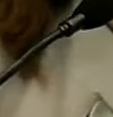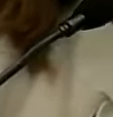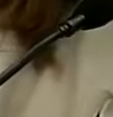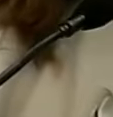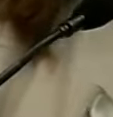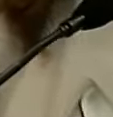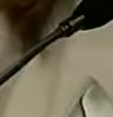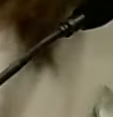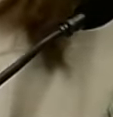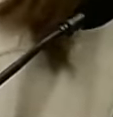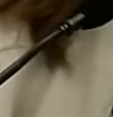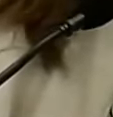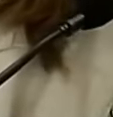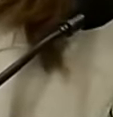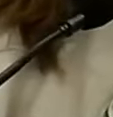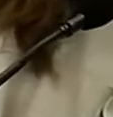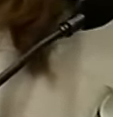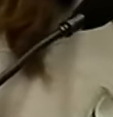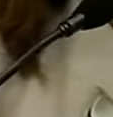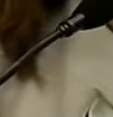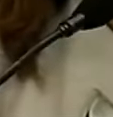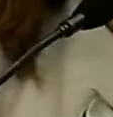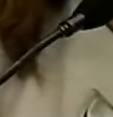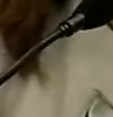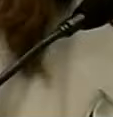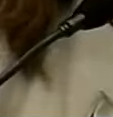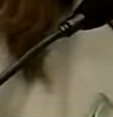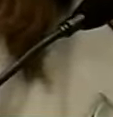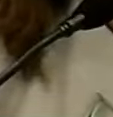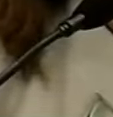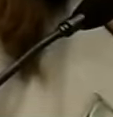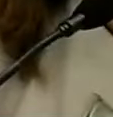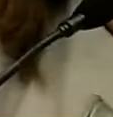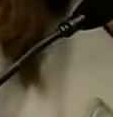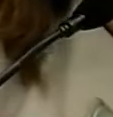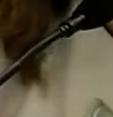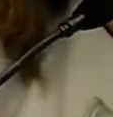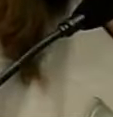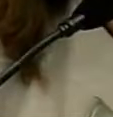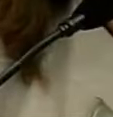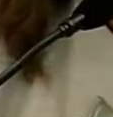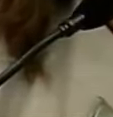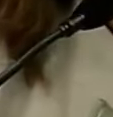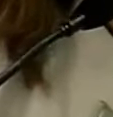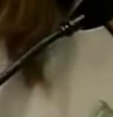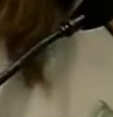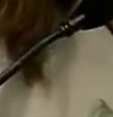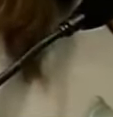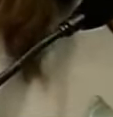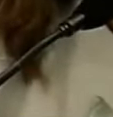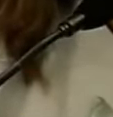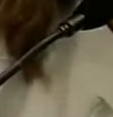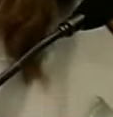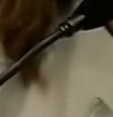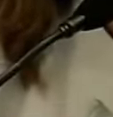los presos, de donde el 90% de los presos de alto riesgo de las cárceles